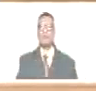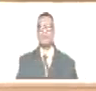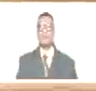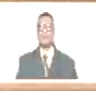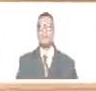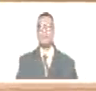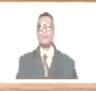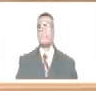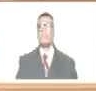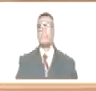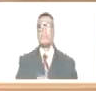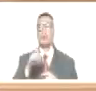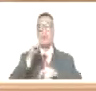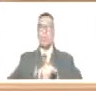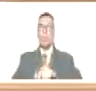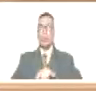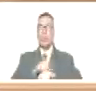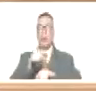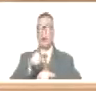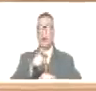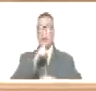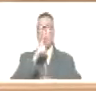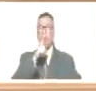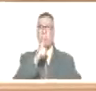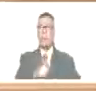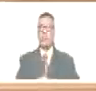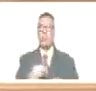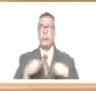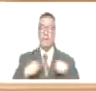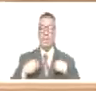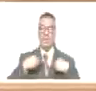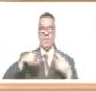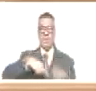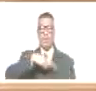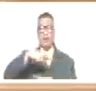Una hora infausta vive la República.